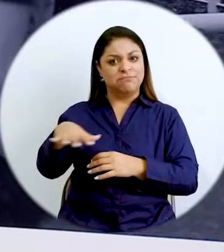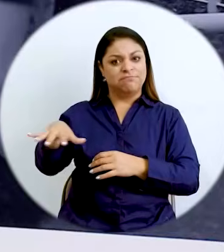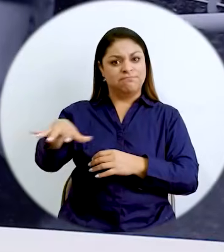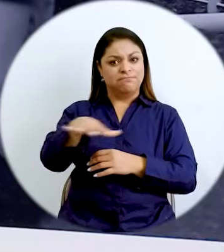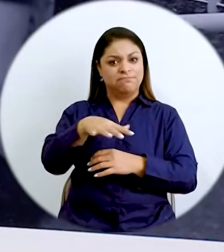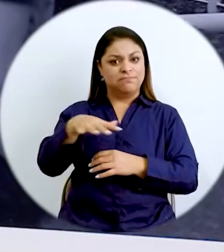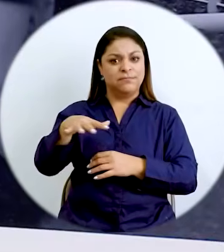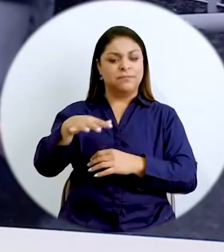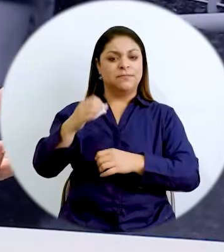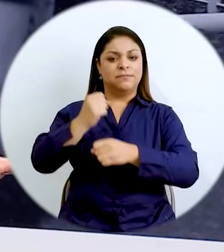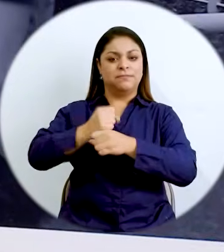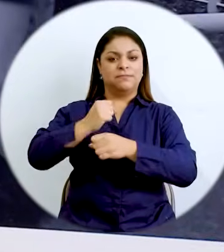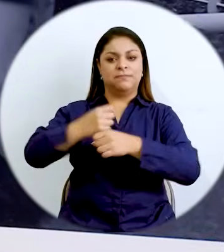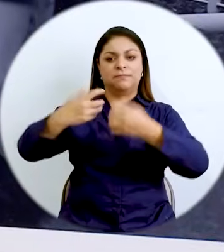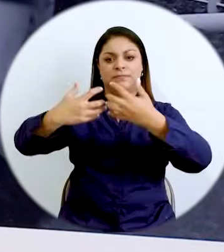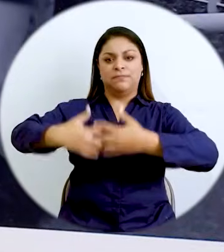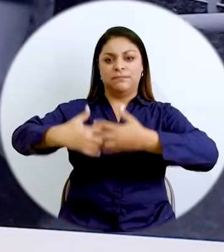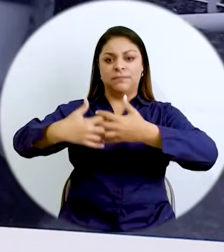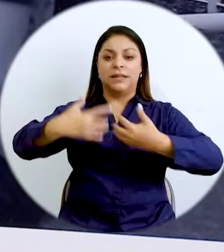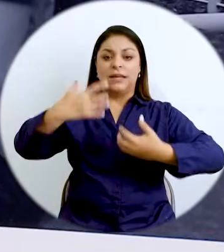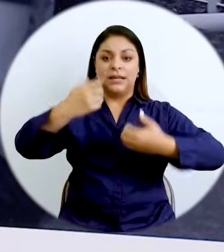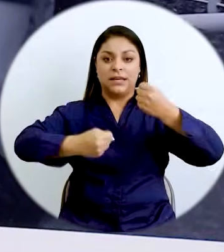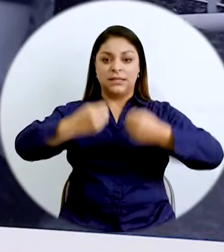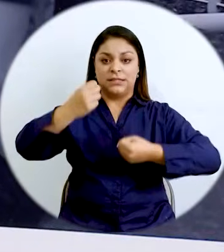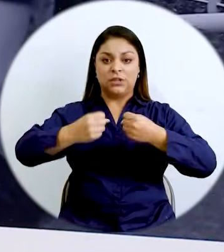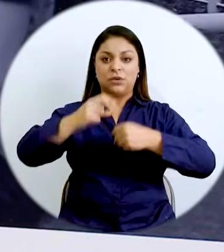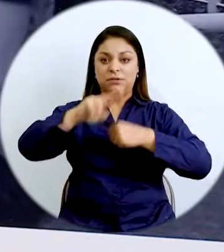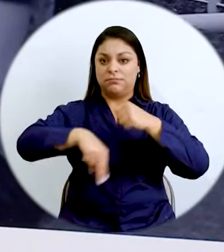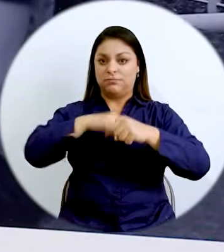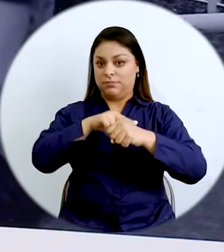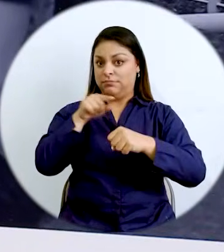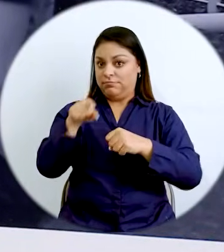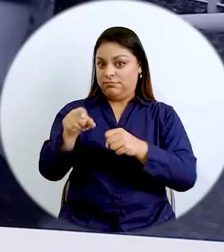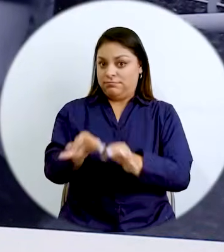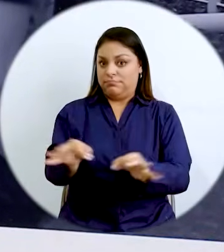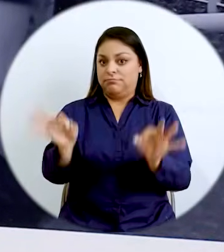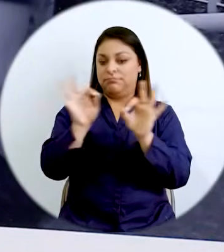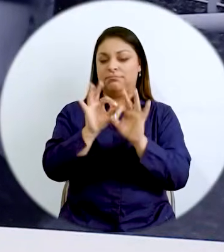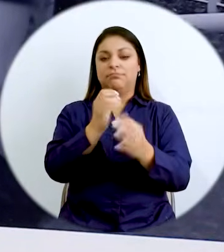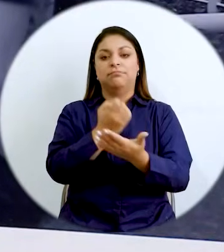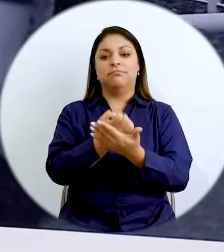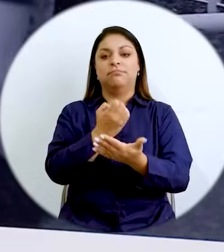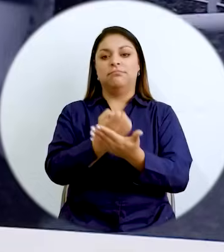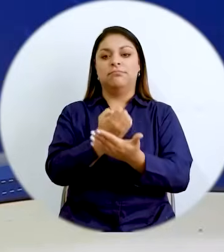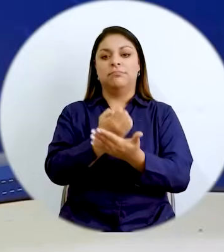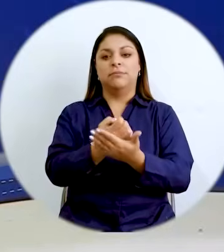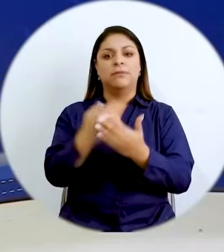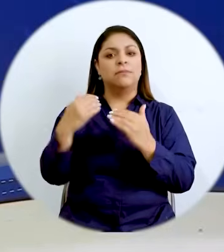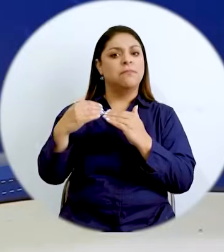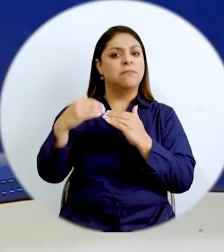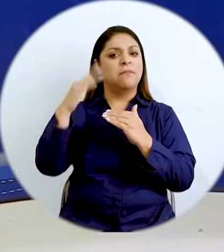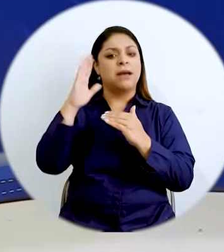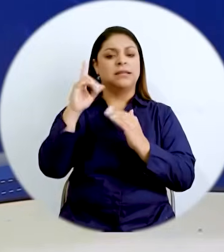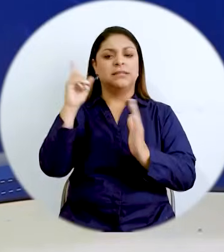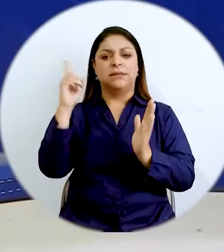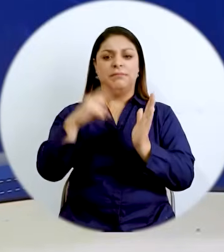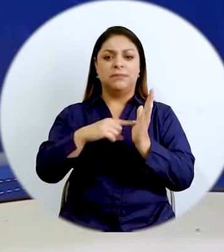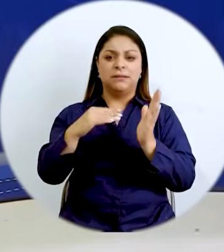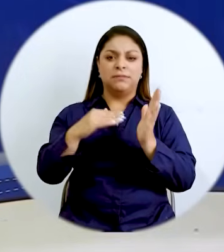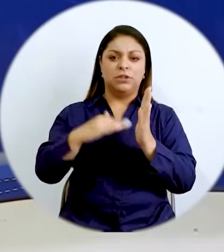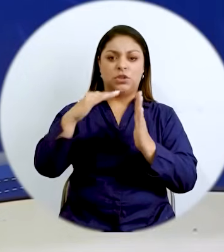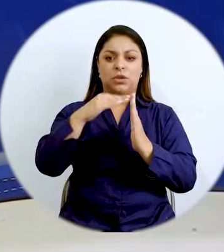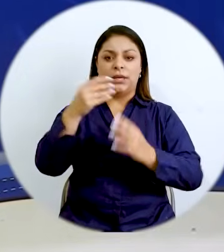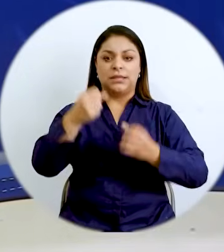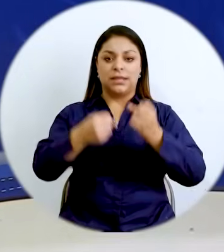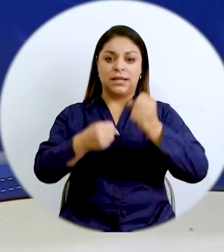nacional, ¿verdad? Es un pilar socioeconómico sumamente importante para la producción. Más de 1.000 millones de leche al